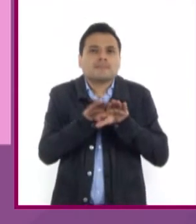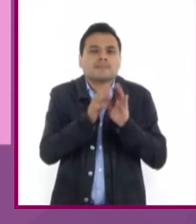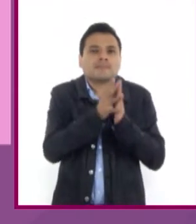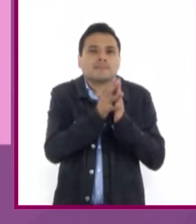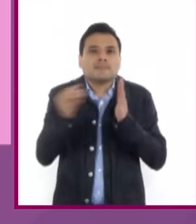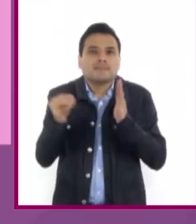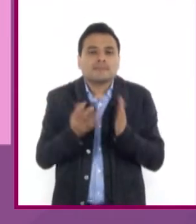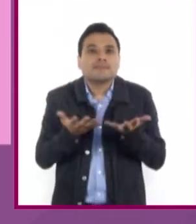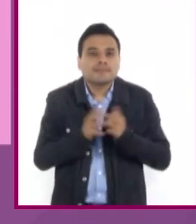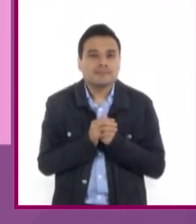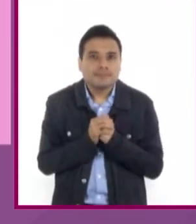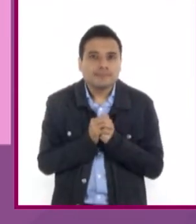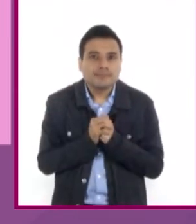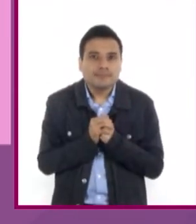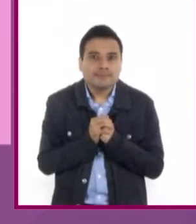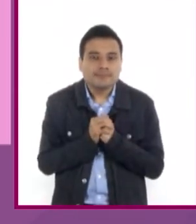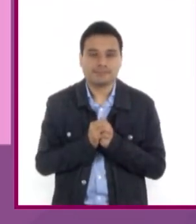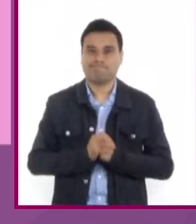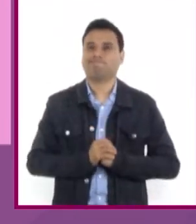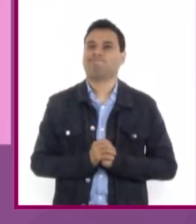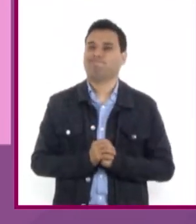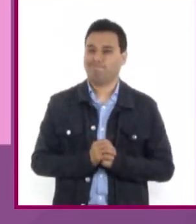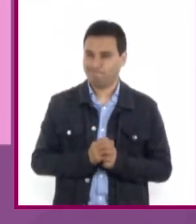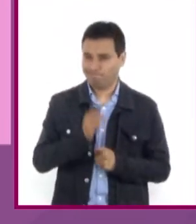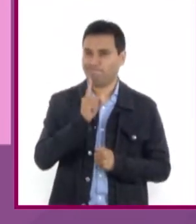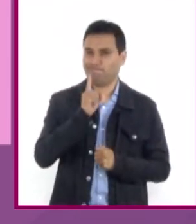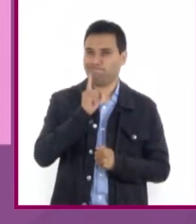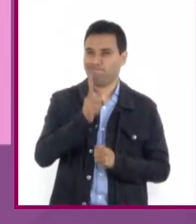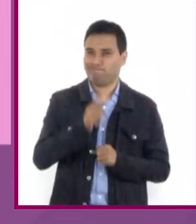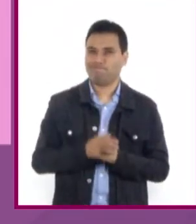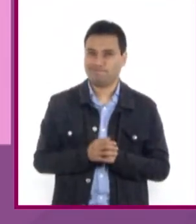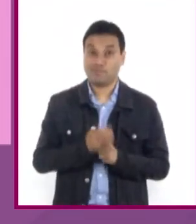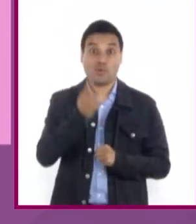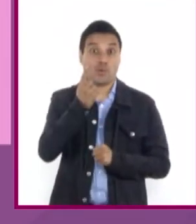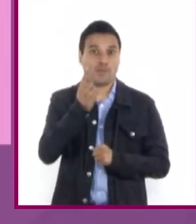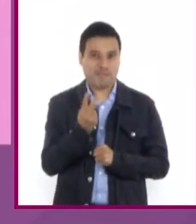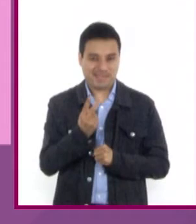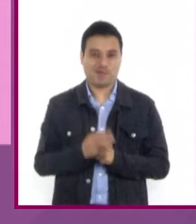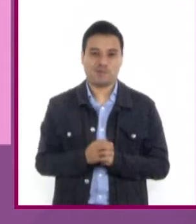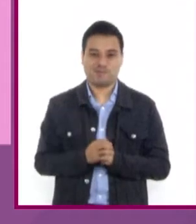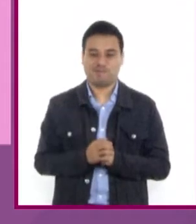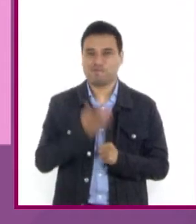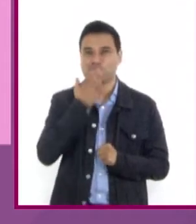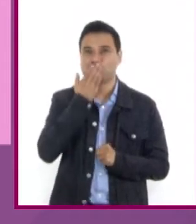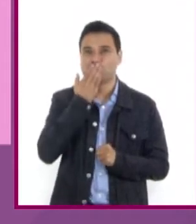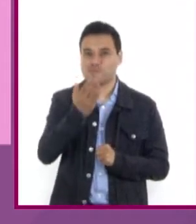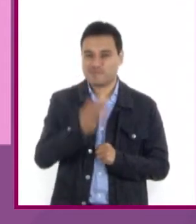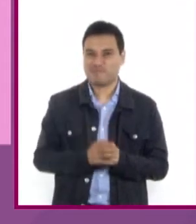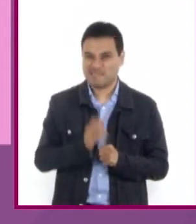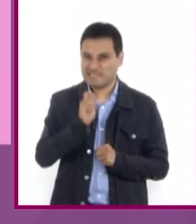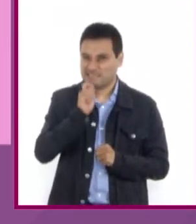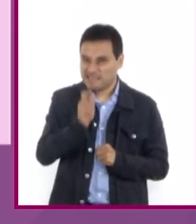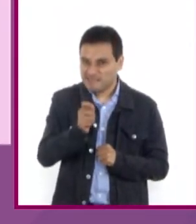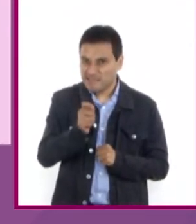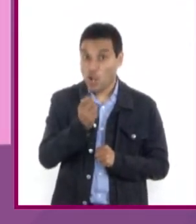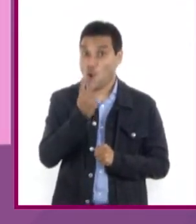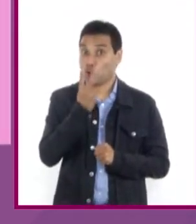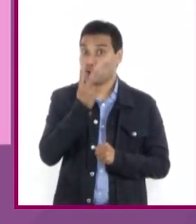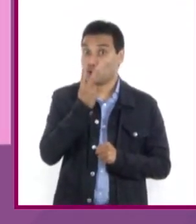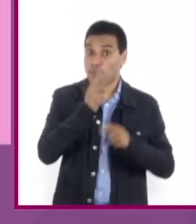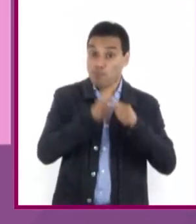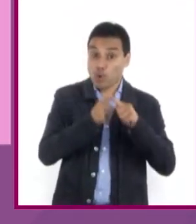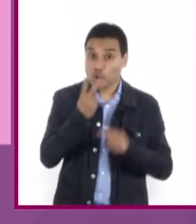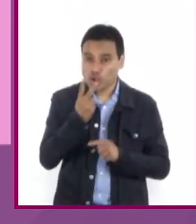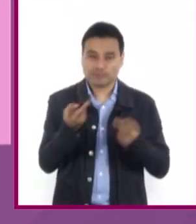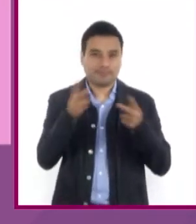de la figura 2 a la figura 1 es 1/2. Este factor es el inverso de 2.